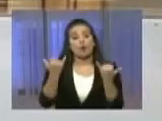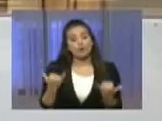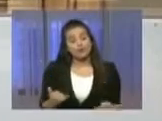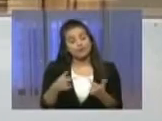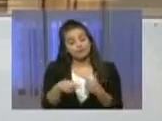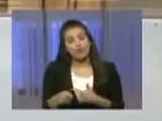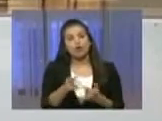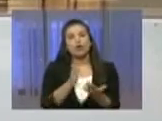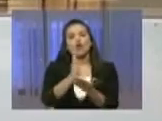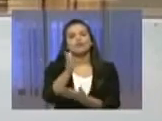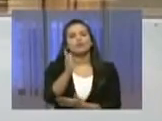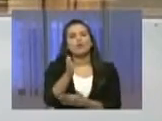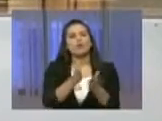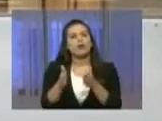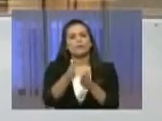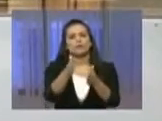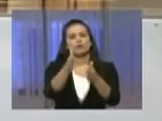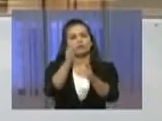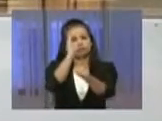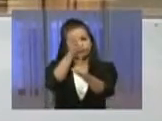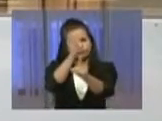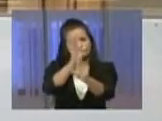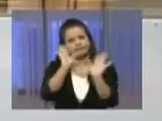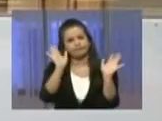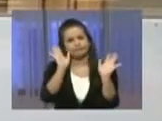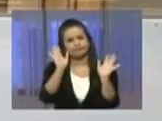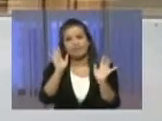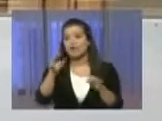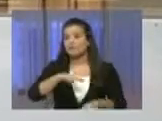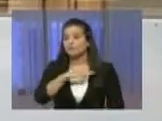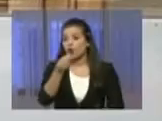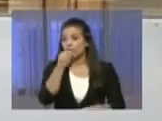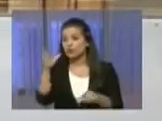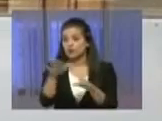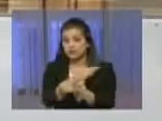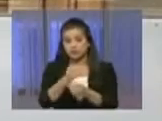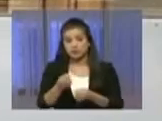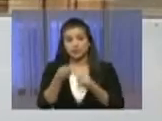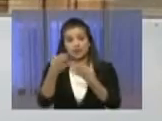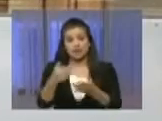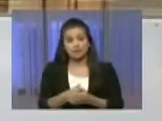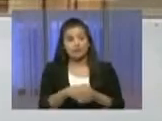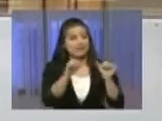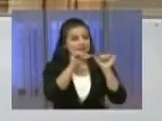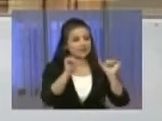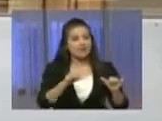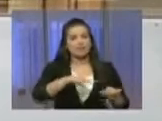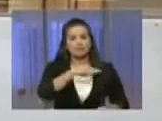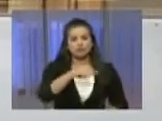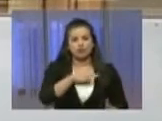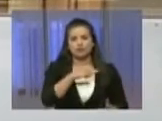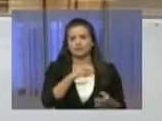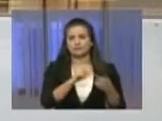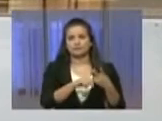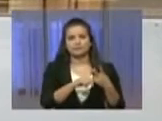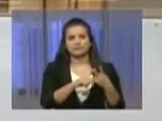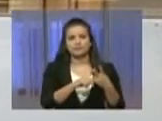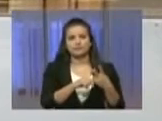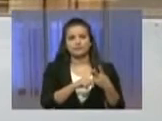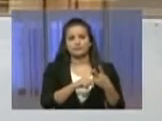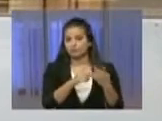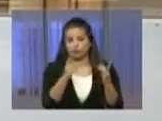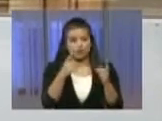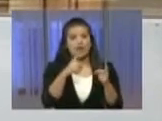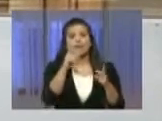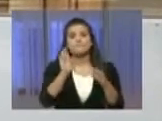el rumbo cierto gran misión abastecimiento soberano sistema de misiones y grandes misiones eh